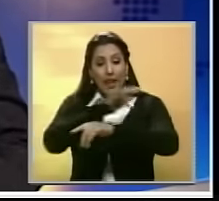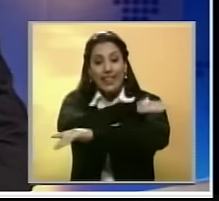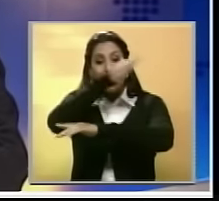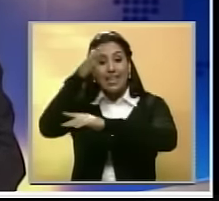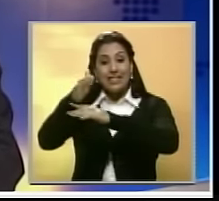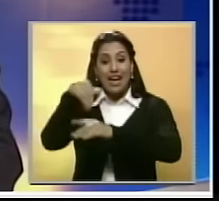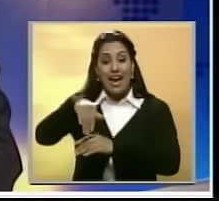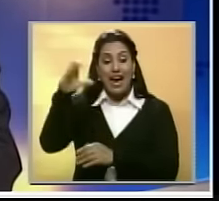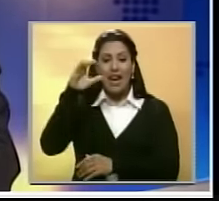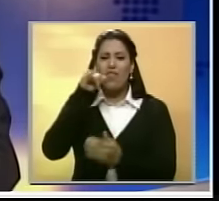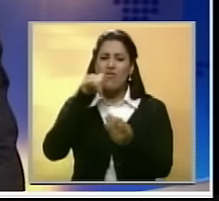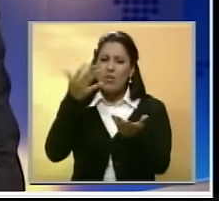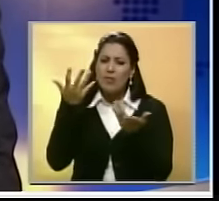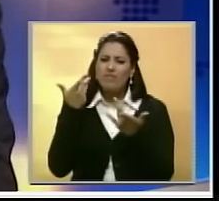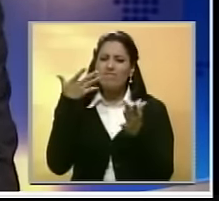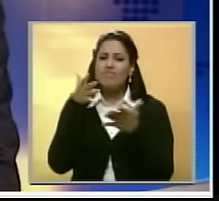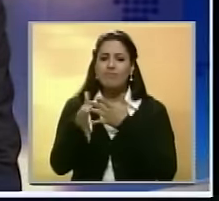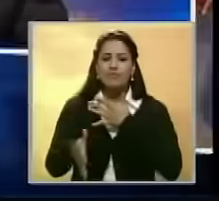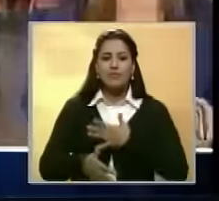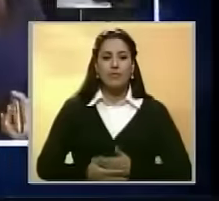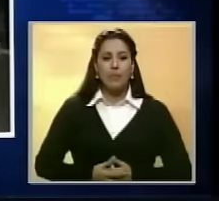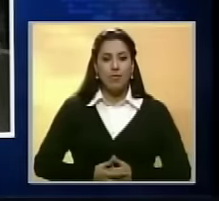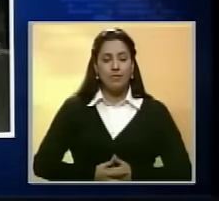comenta los detalles. Buenas tardes, Milagros, adelante.